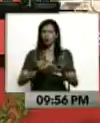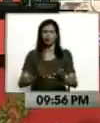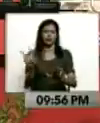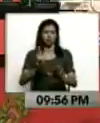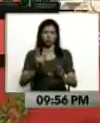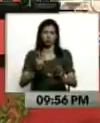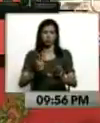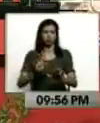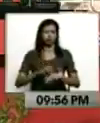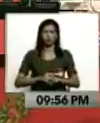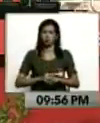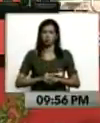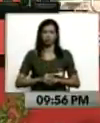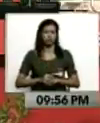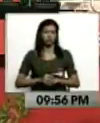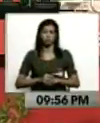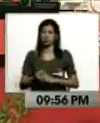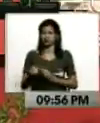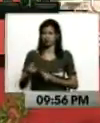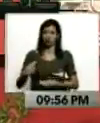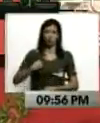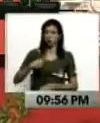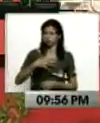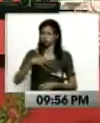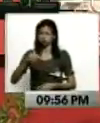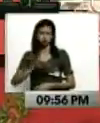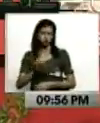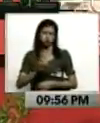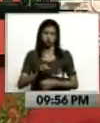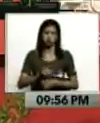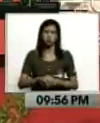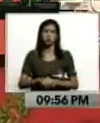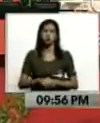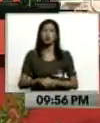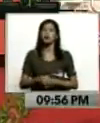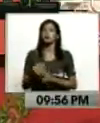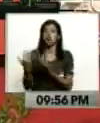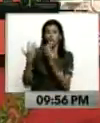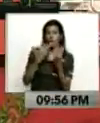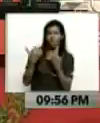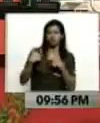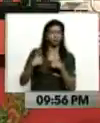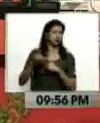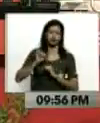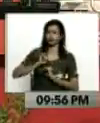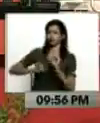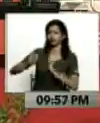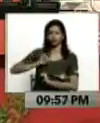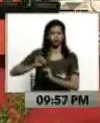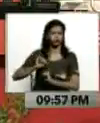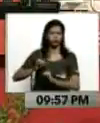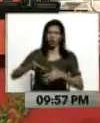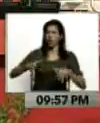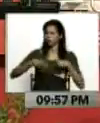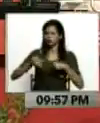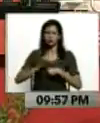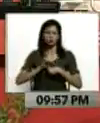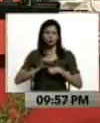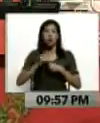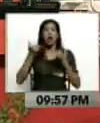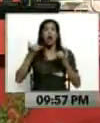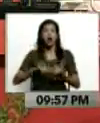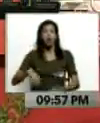negociando nuestra libertad era el mediador que colocaron para que me convenciera pero no pudo y hoy la historia nos da la